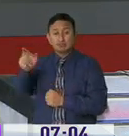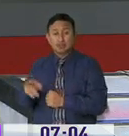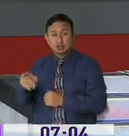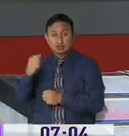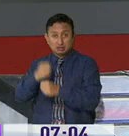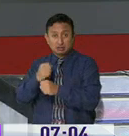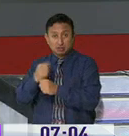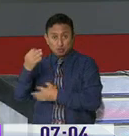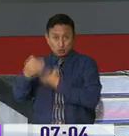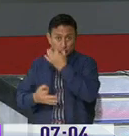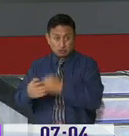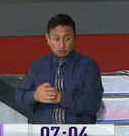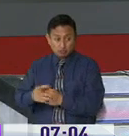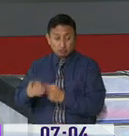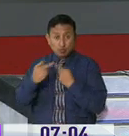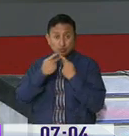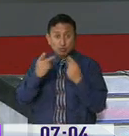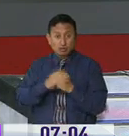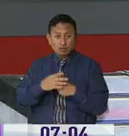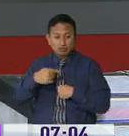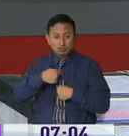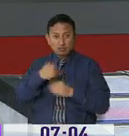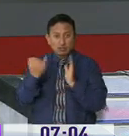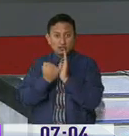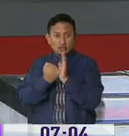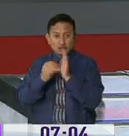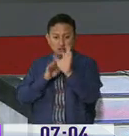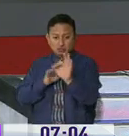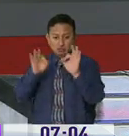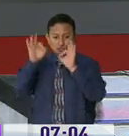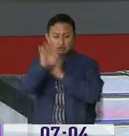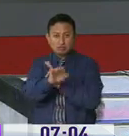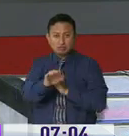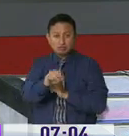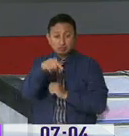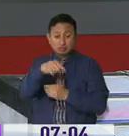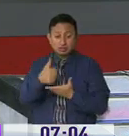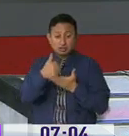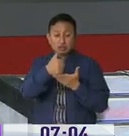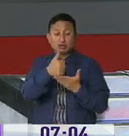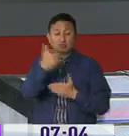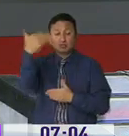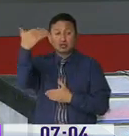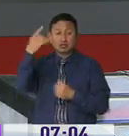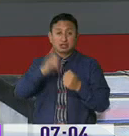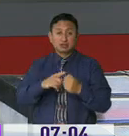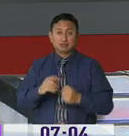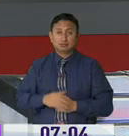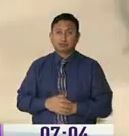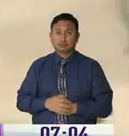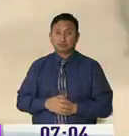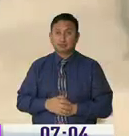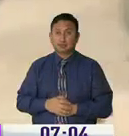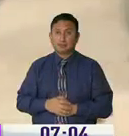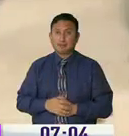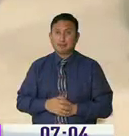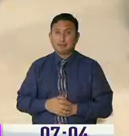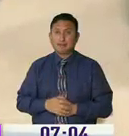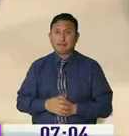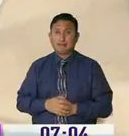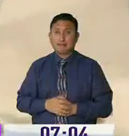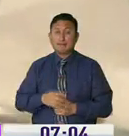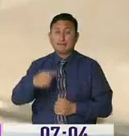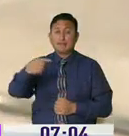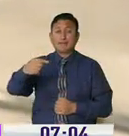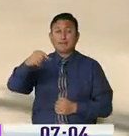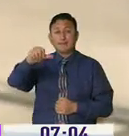le habrían suplantado su identidad para favorecer al alcalde de Quito. Gabriela Beltrán es una de las